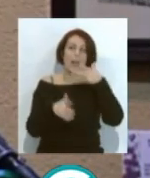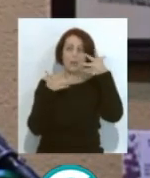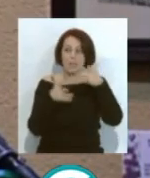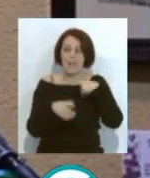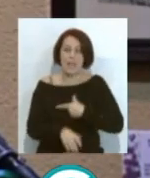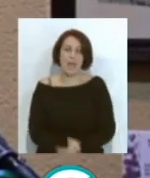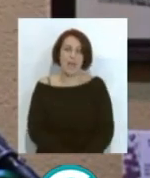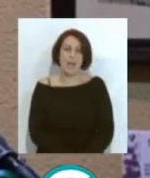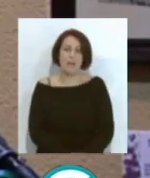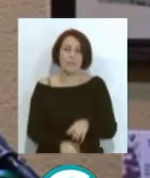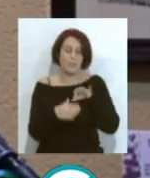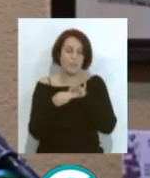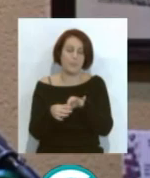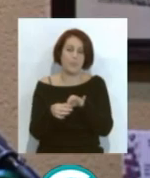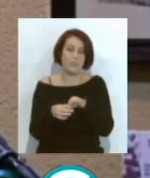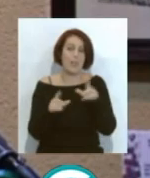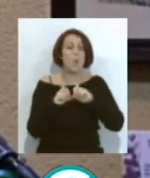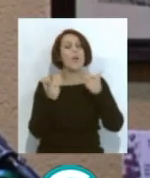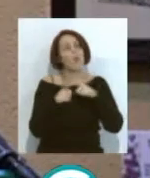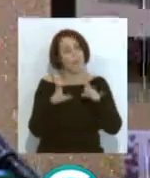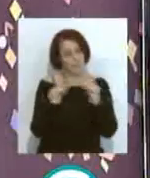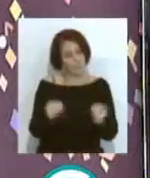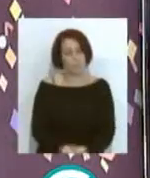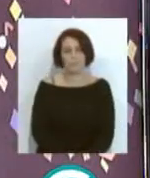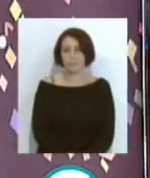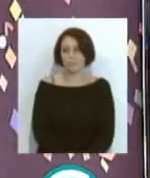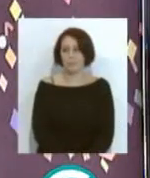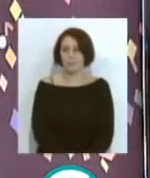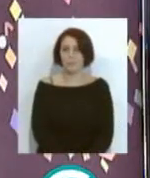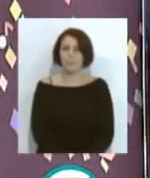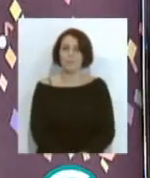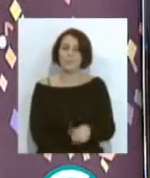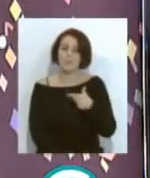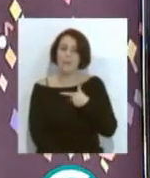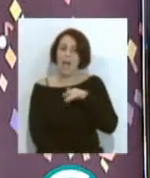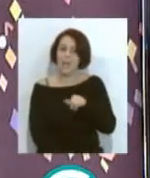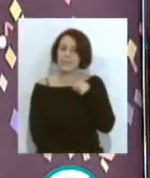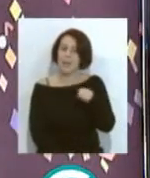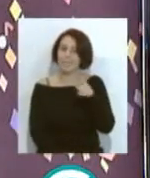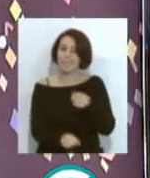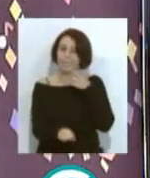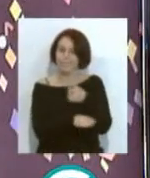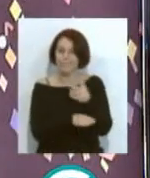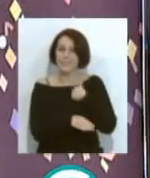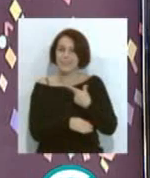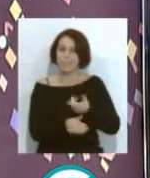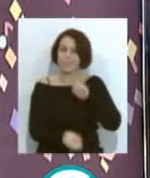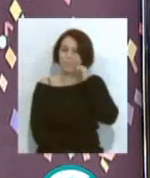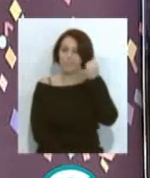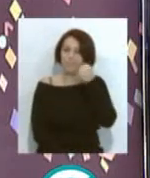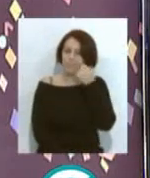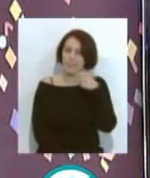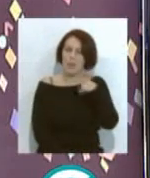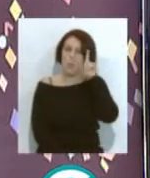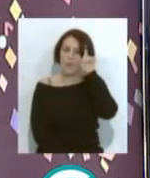este momento de la Junta de Andalucía. Queda patente esa exigencia y esa reivindicación